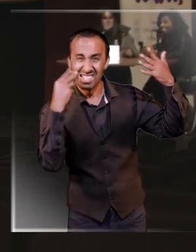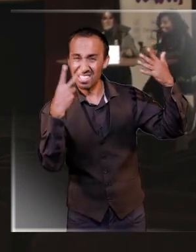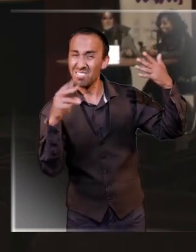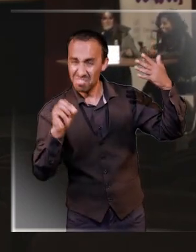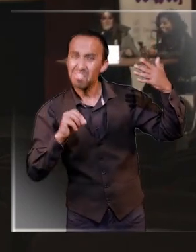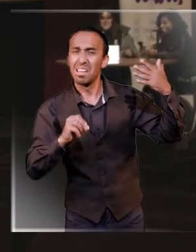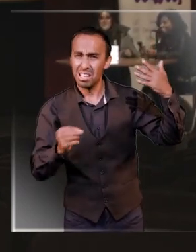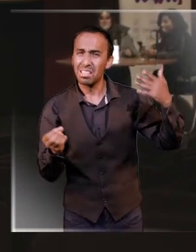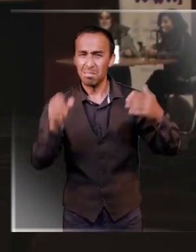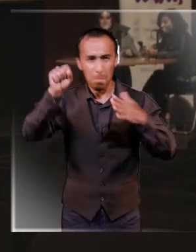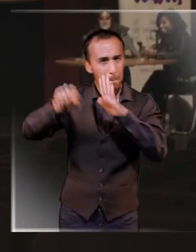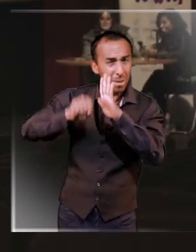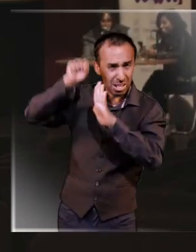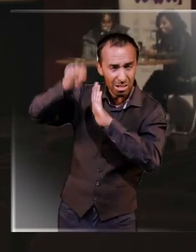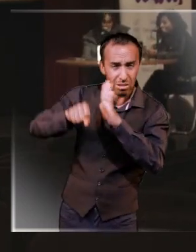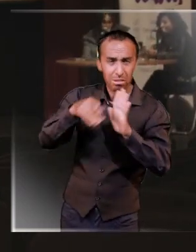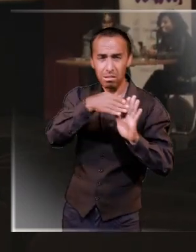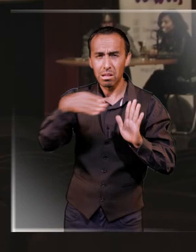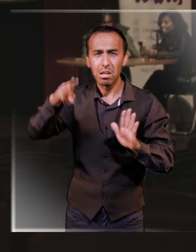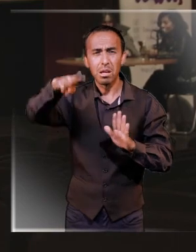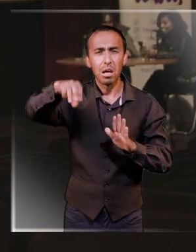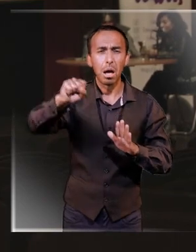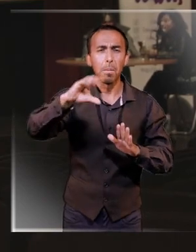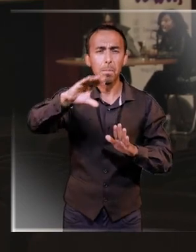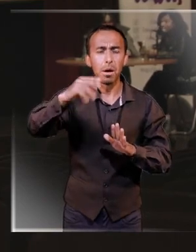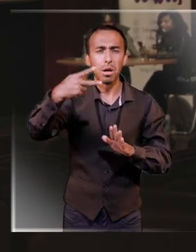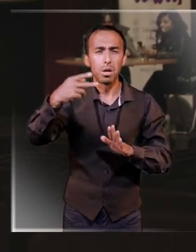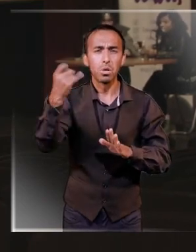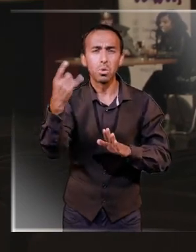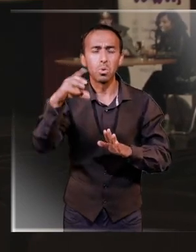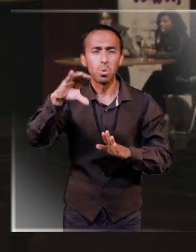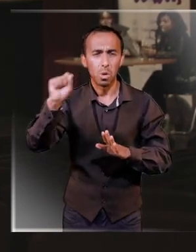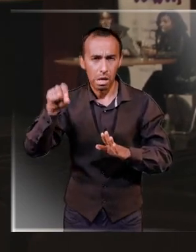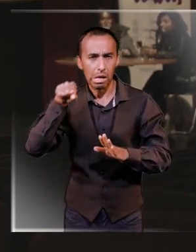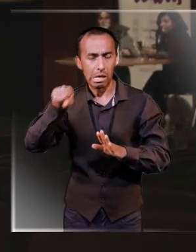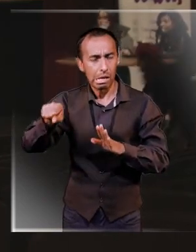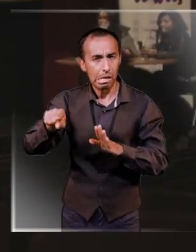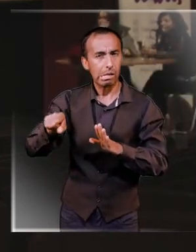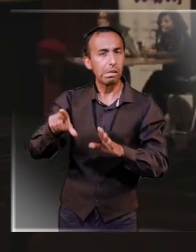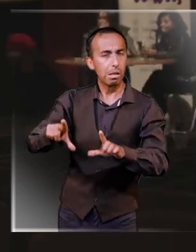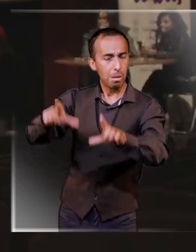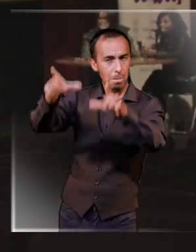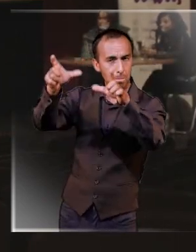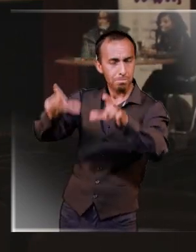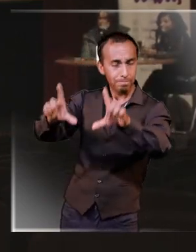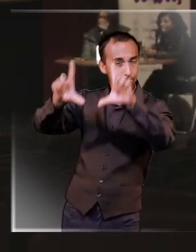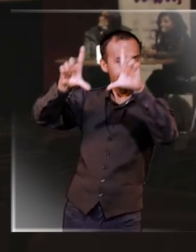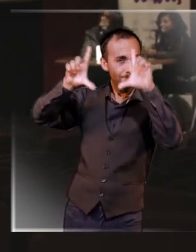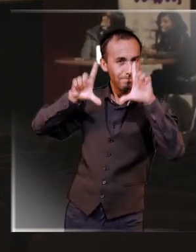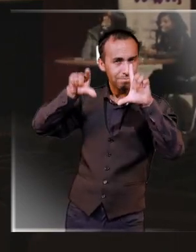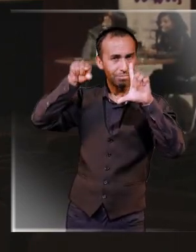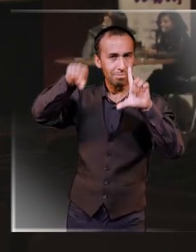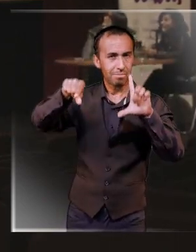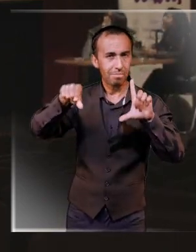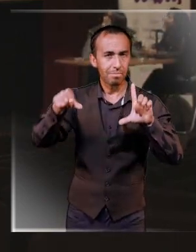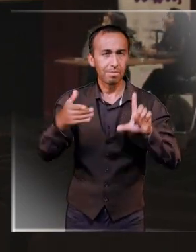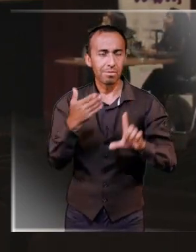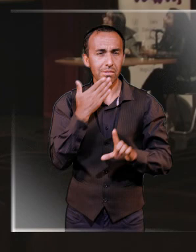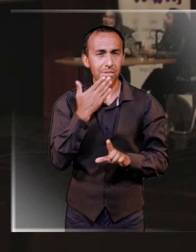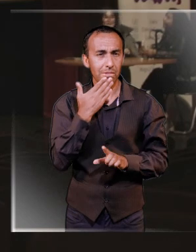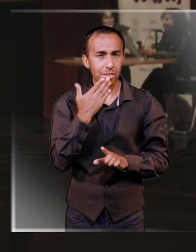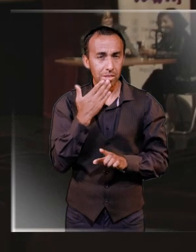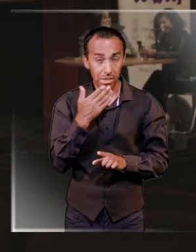de 20 trabajos cinematográficos. Y en Machuca interpreta a Guillermo...